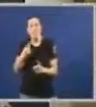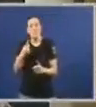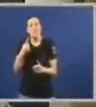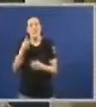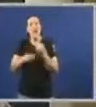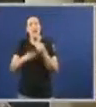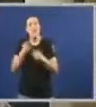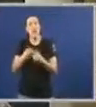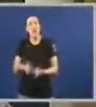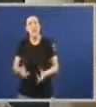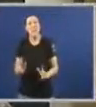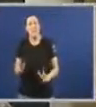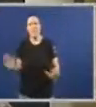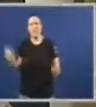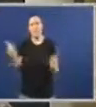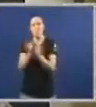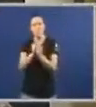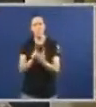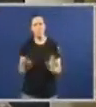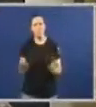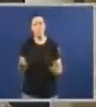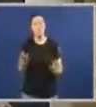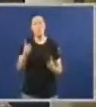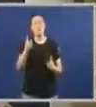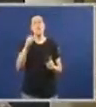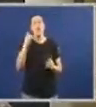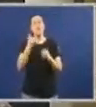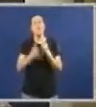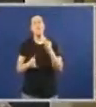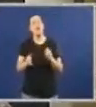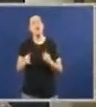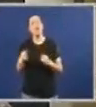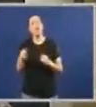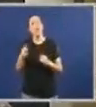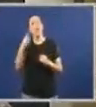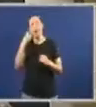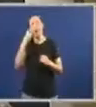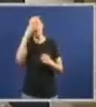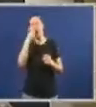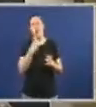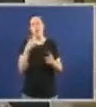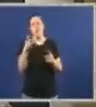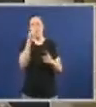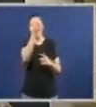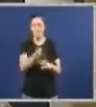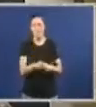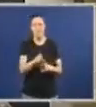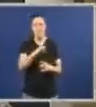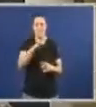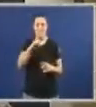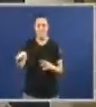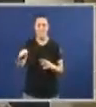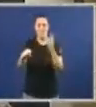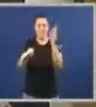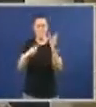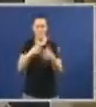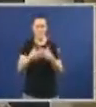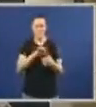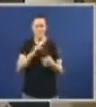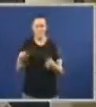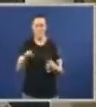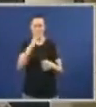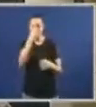libres E por último, hai que rematar ca visión patológica dos maltratadores Porque esta visión axuda a que se